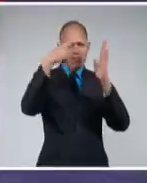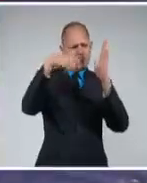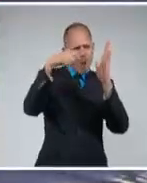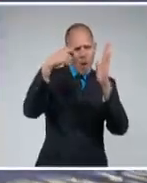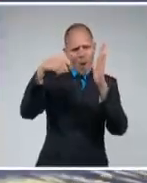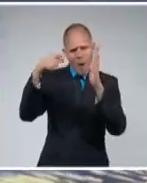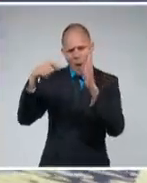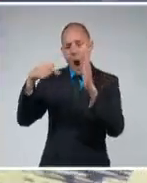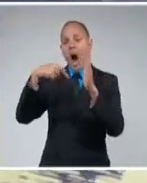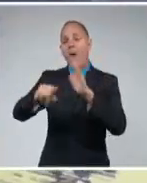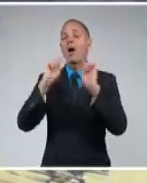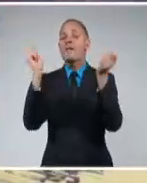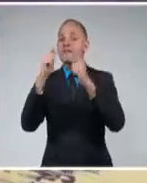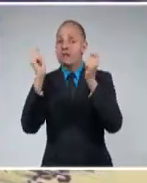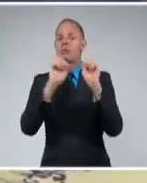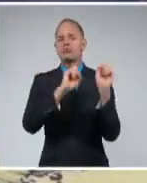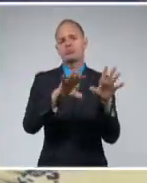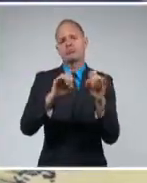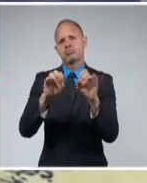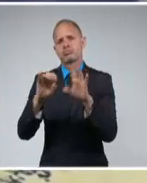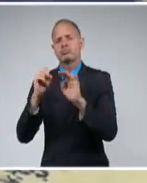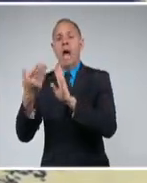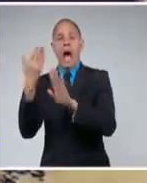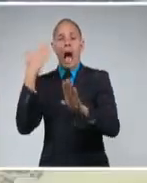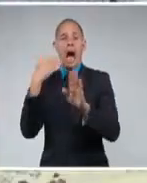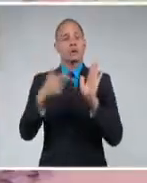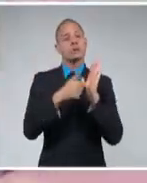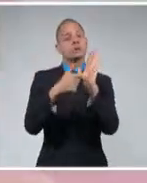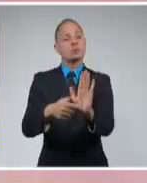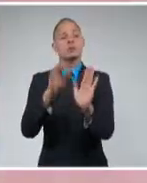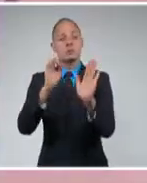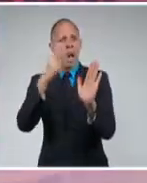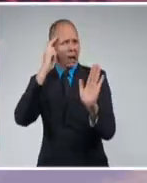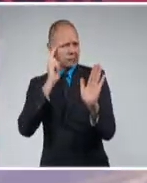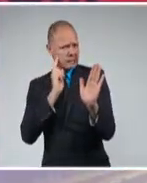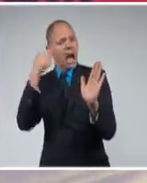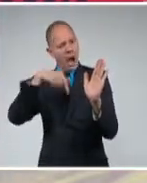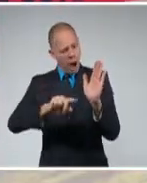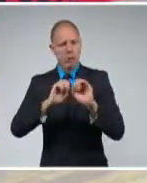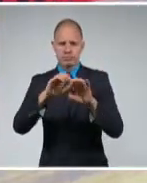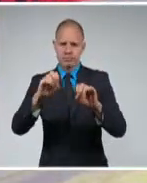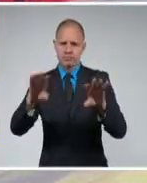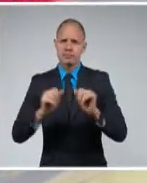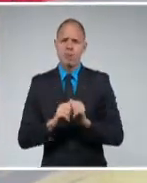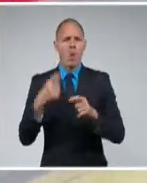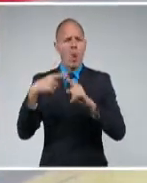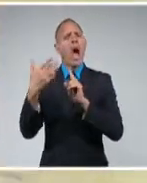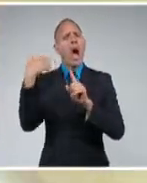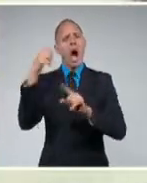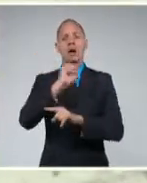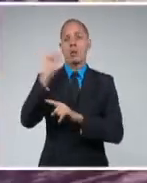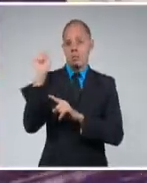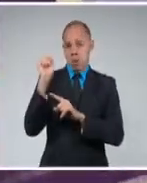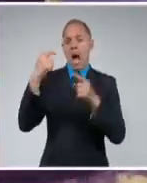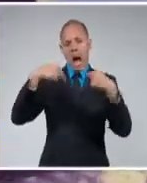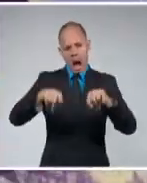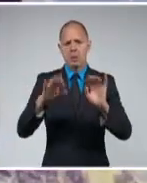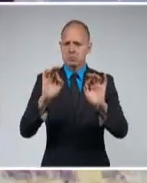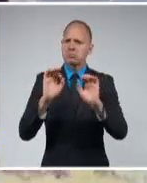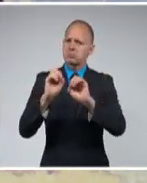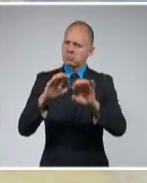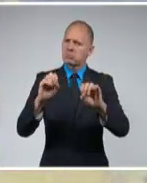de documentales y noticieros realizados por el prestigioso documentalista sobre Vietnam, además de obras premiadas en ediciones anteriores. Asimismo,